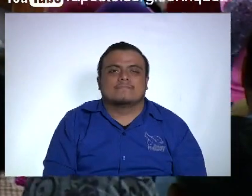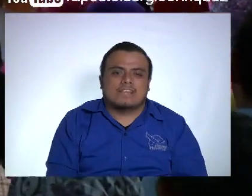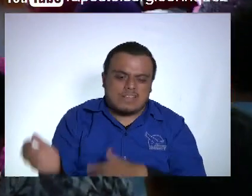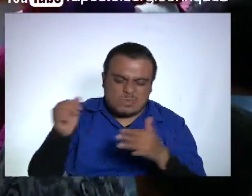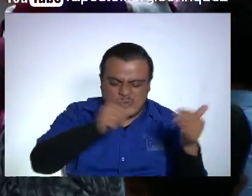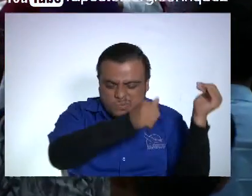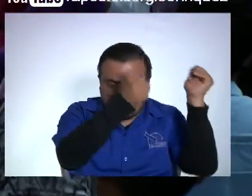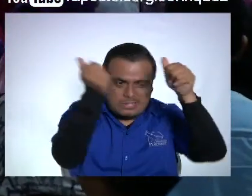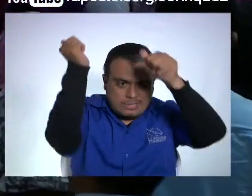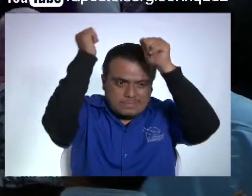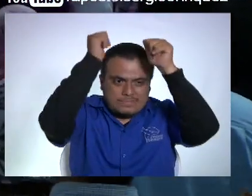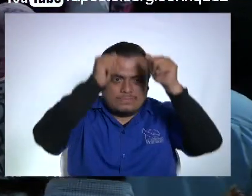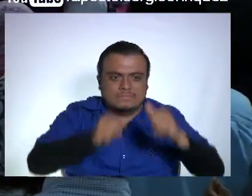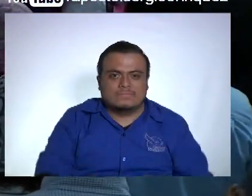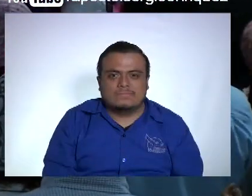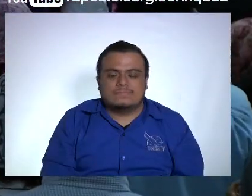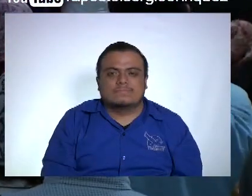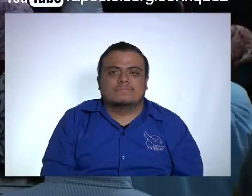Aleluya.